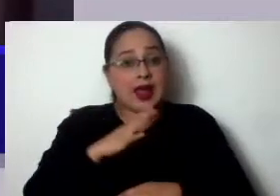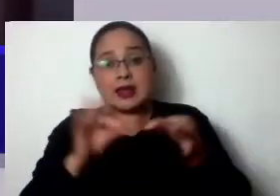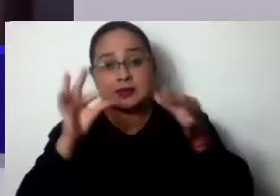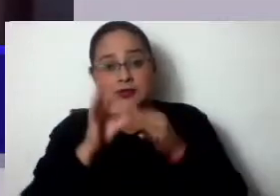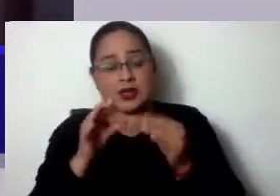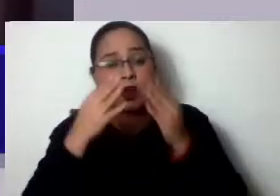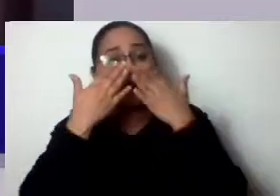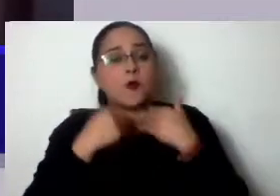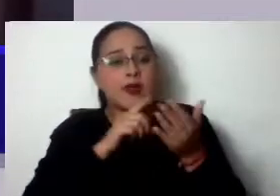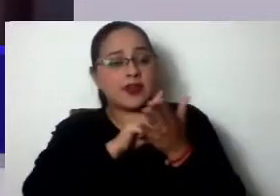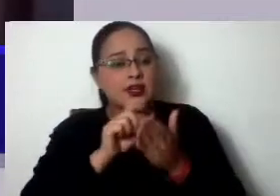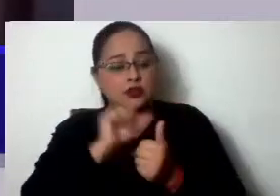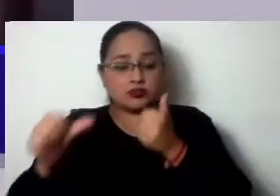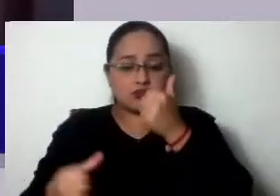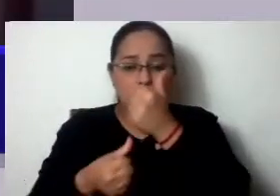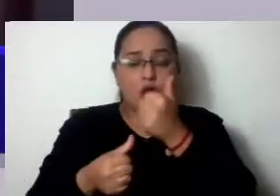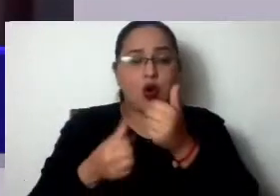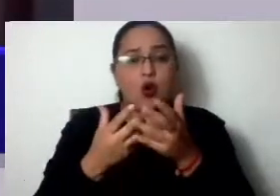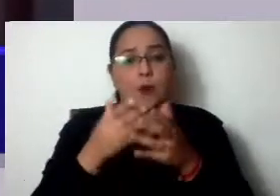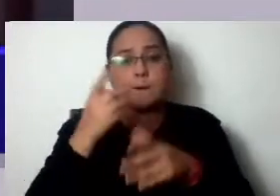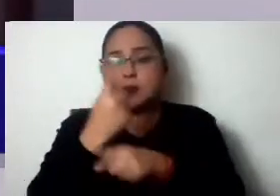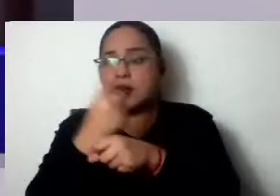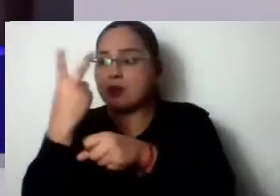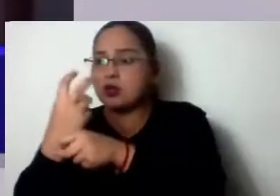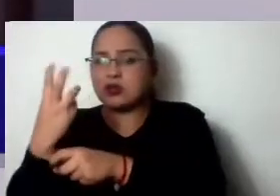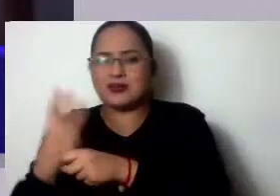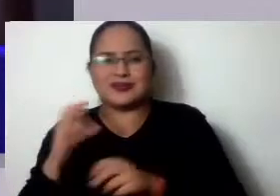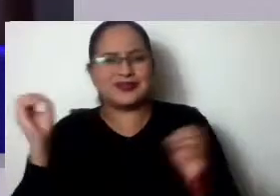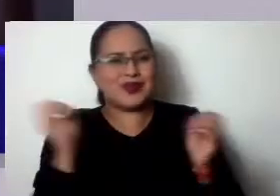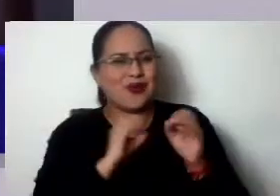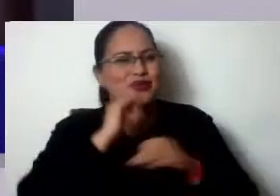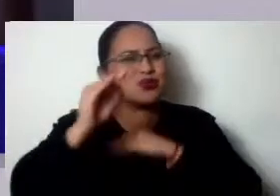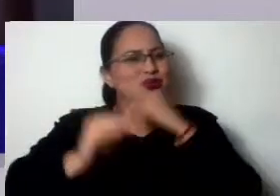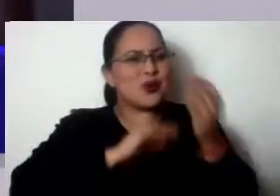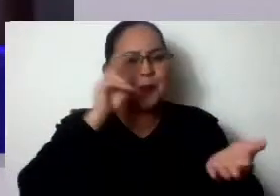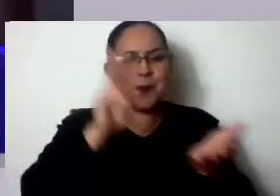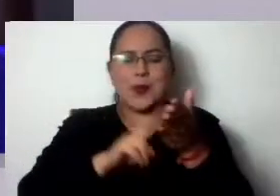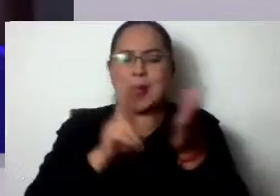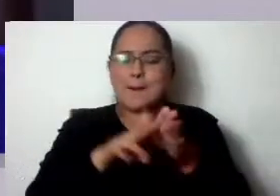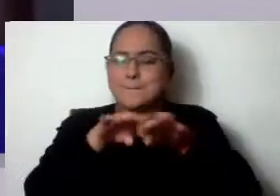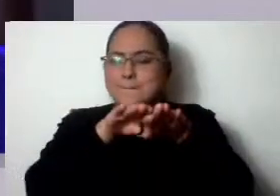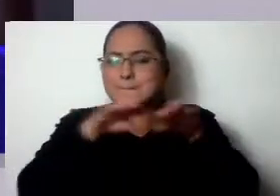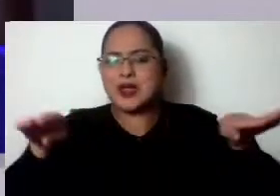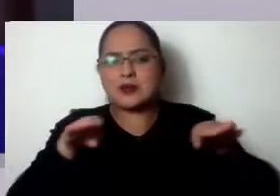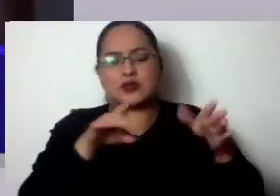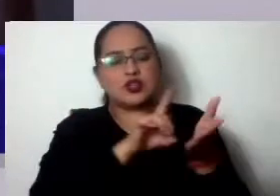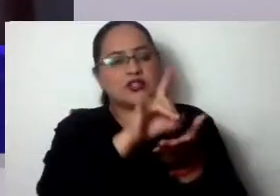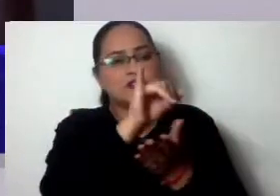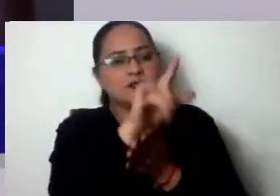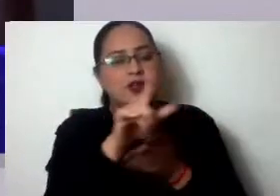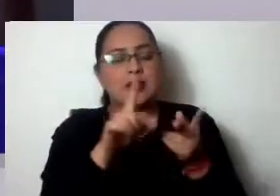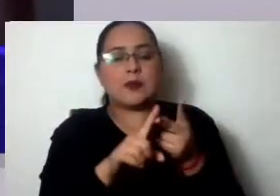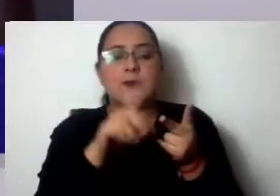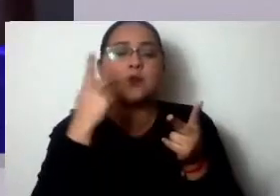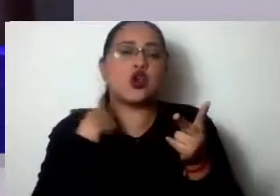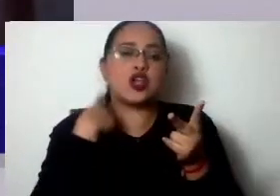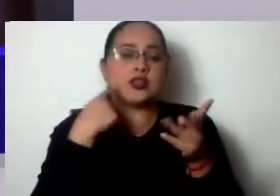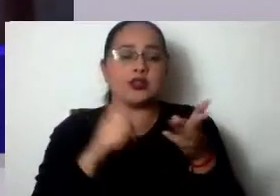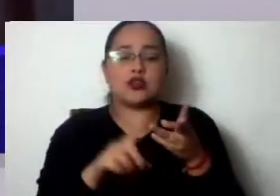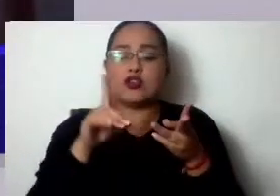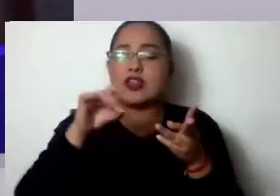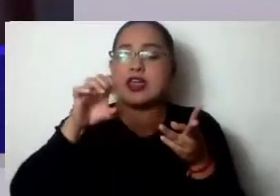jerarquías y categorías de derechos tienen la misma jerarquía los derechos civiles y políticos y los desca